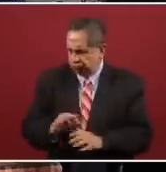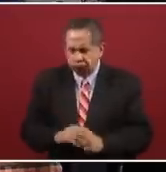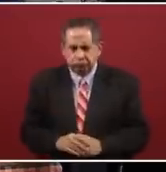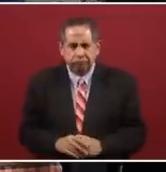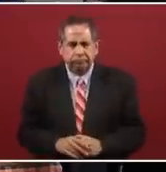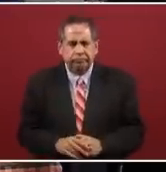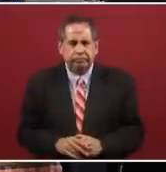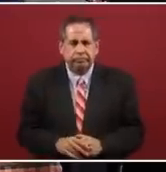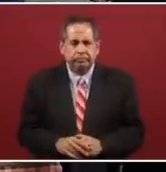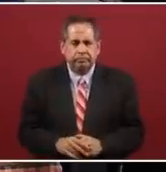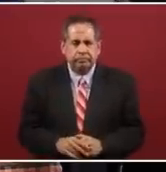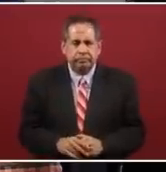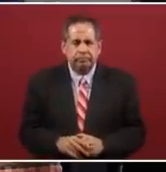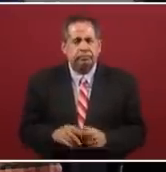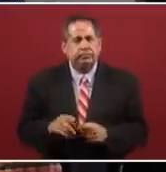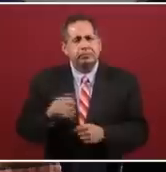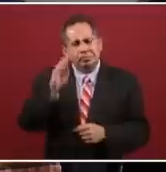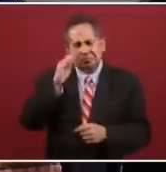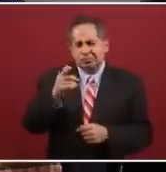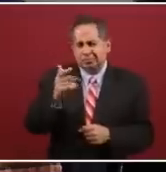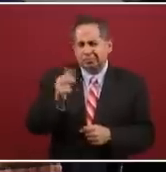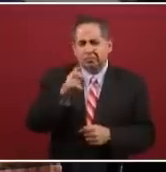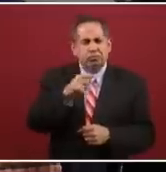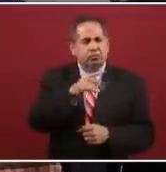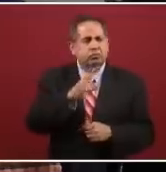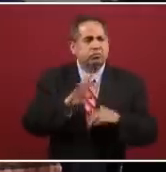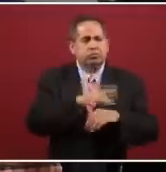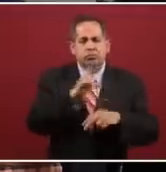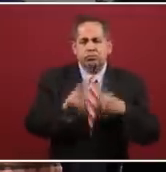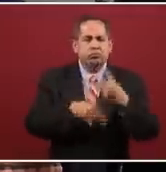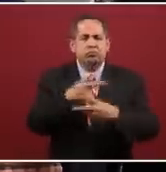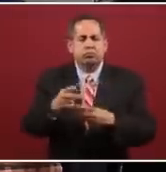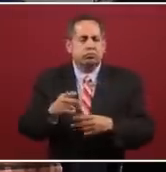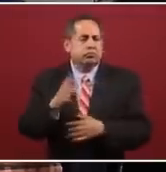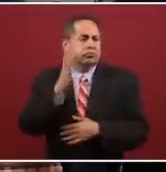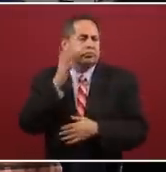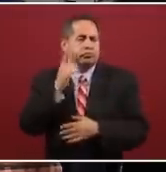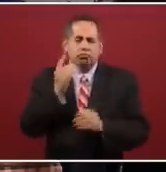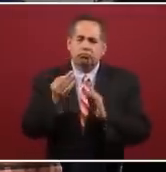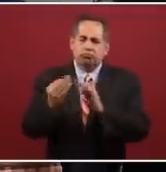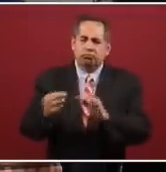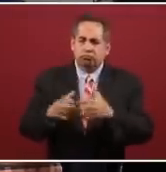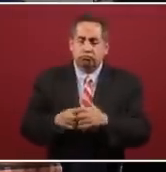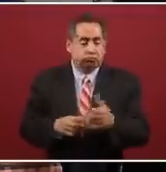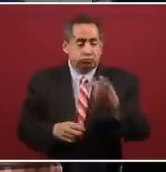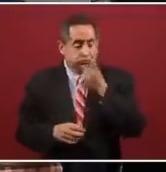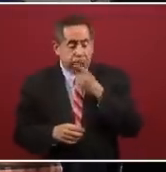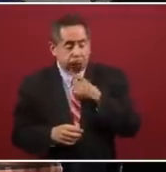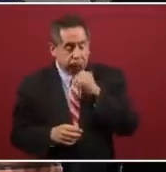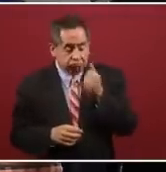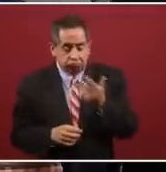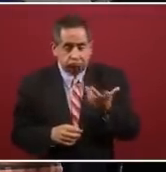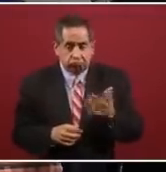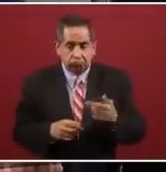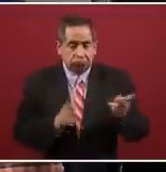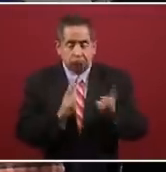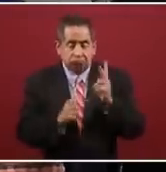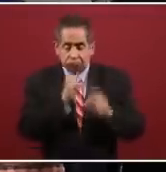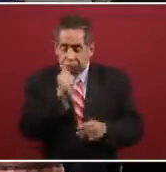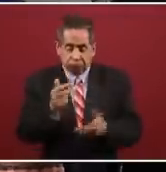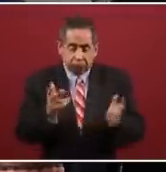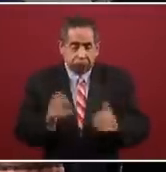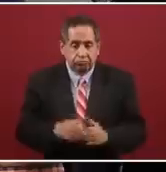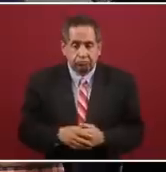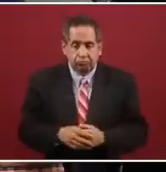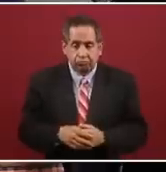Okay. ¿El señor Garduño le explicó por qué no fue a la Cámara de Diputados? ¿Quién? El señor Garduño. No me planteó eso.